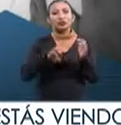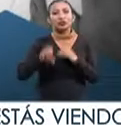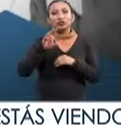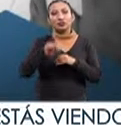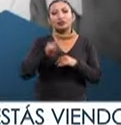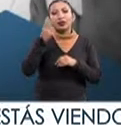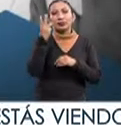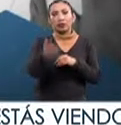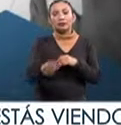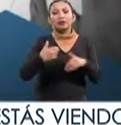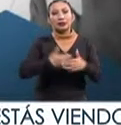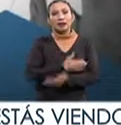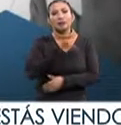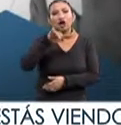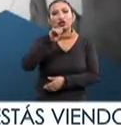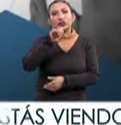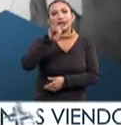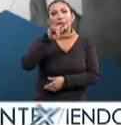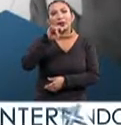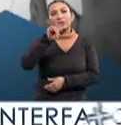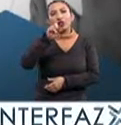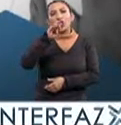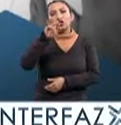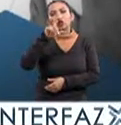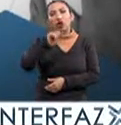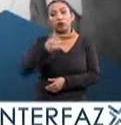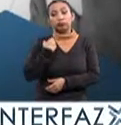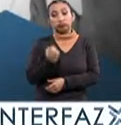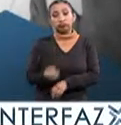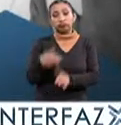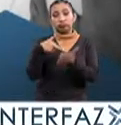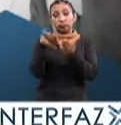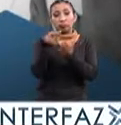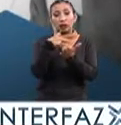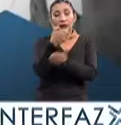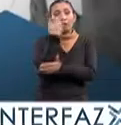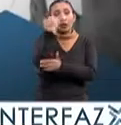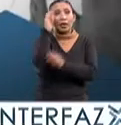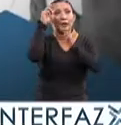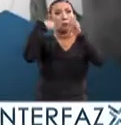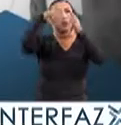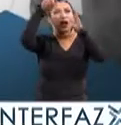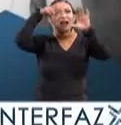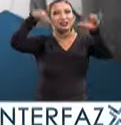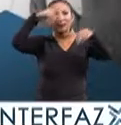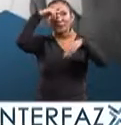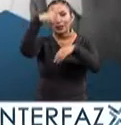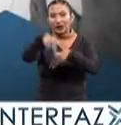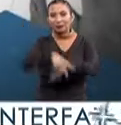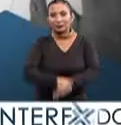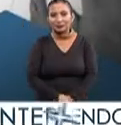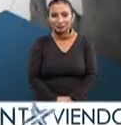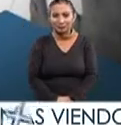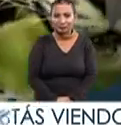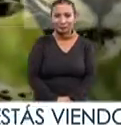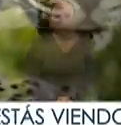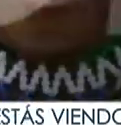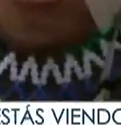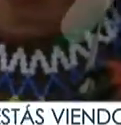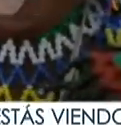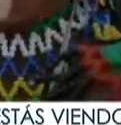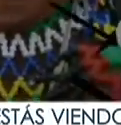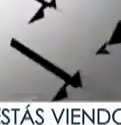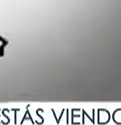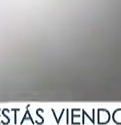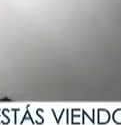En 1883 nace José Clemente Orozco, destacado pintor de la Escuela Muralista Mexicana.